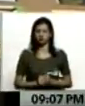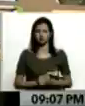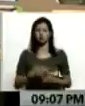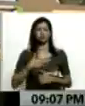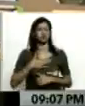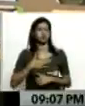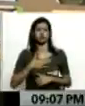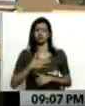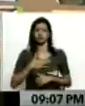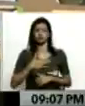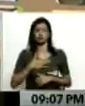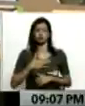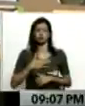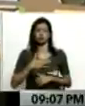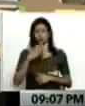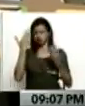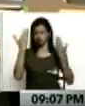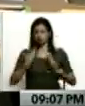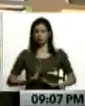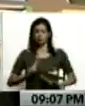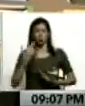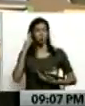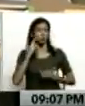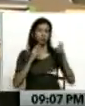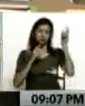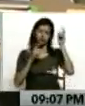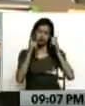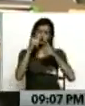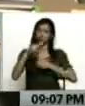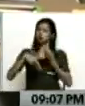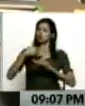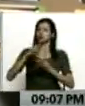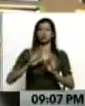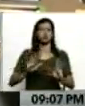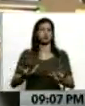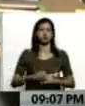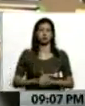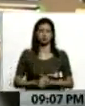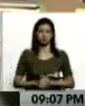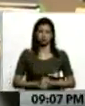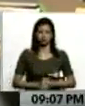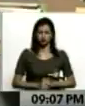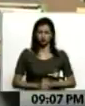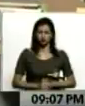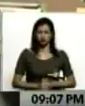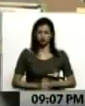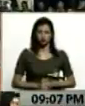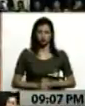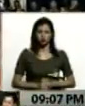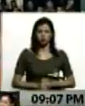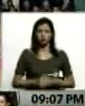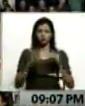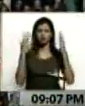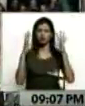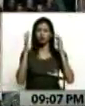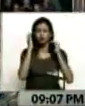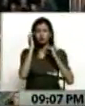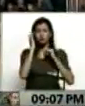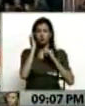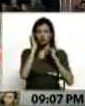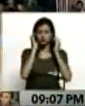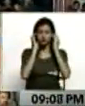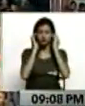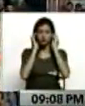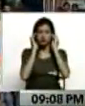Católica me quedo con un bolivariano revolucionario así no haya estudiado nada así no haya estudiado nada